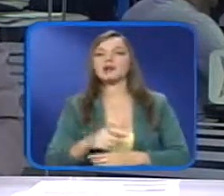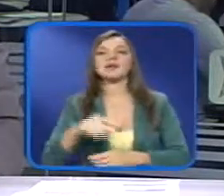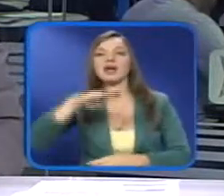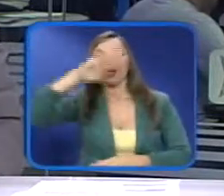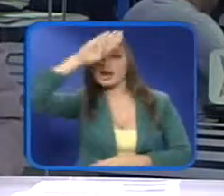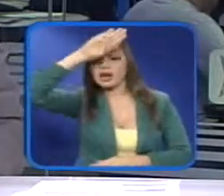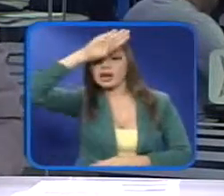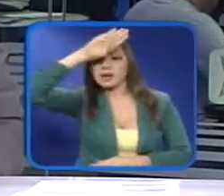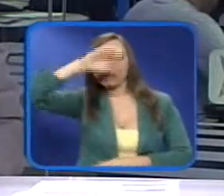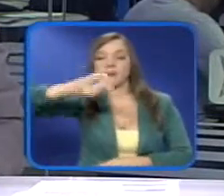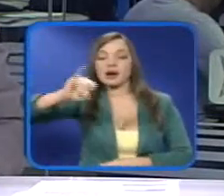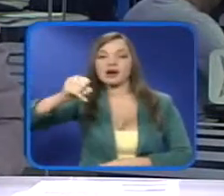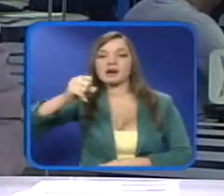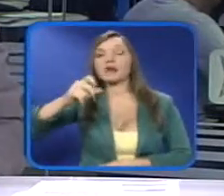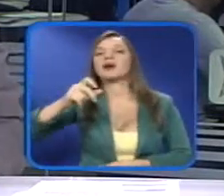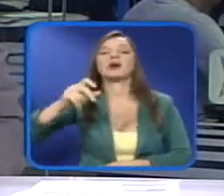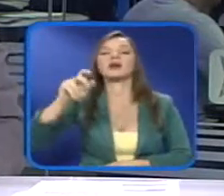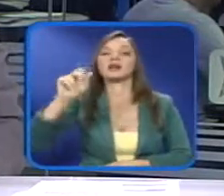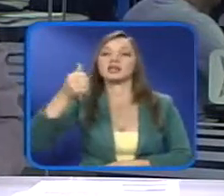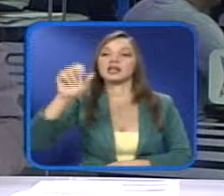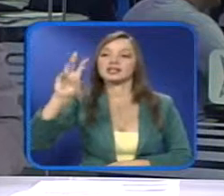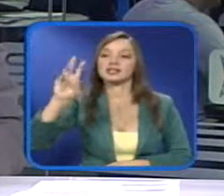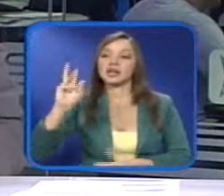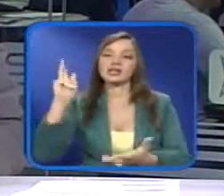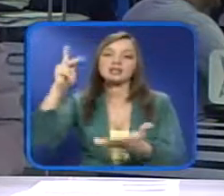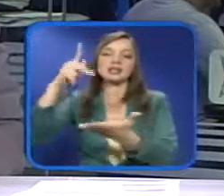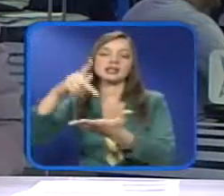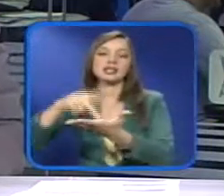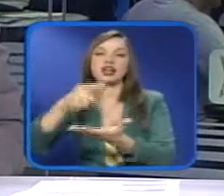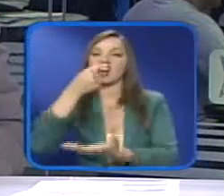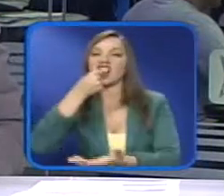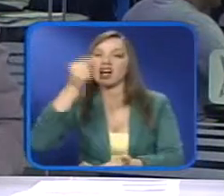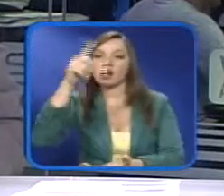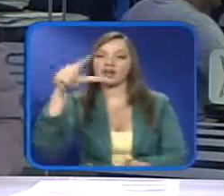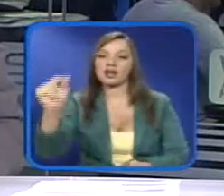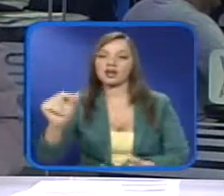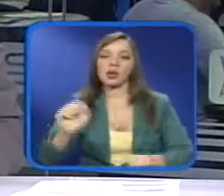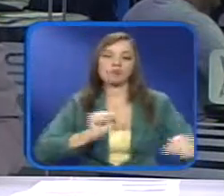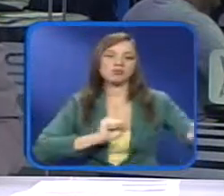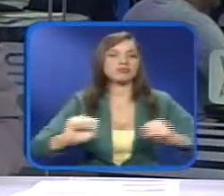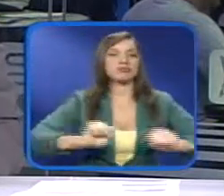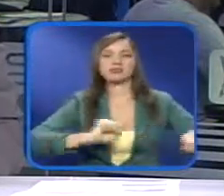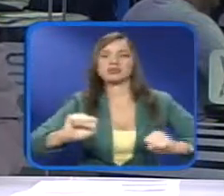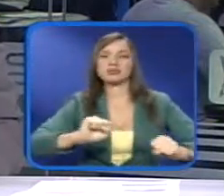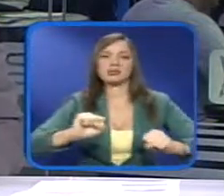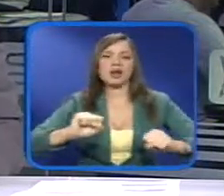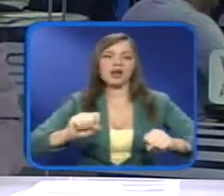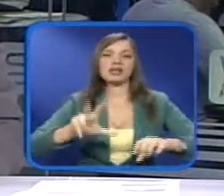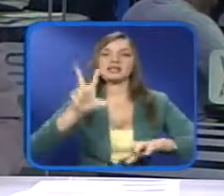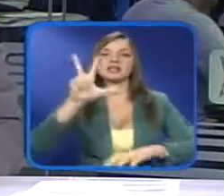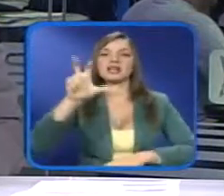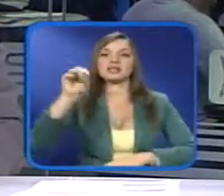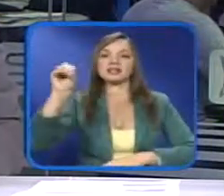Papa Benedicto XVI arribó a la localidad de L'Aquila, en Abruzzo, Italia, estremecida por un poderoso terremoto que dejó unos 300 muertos.